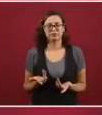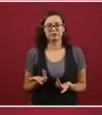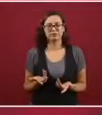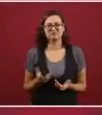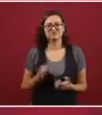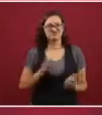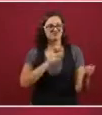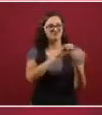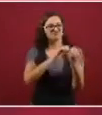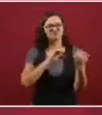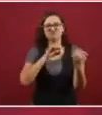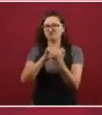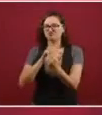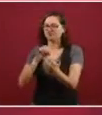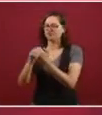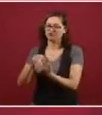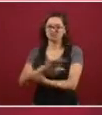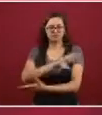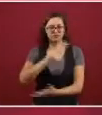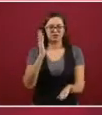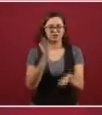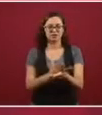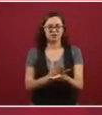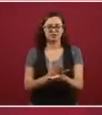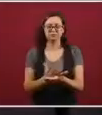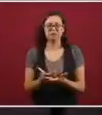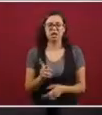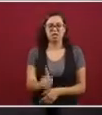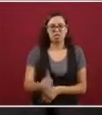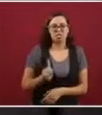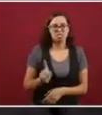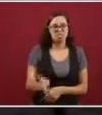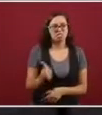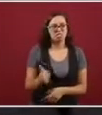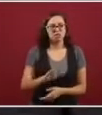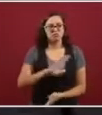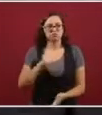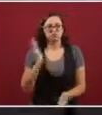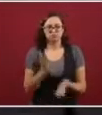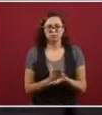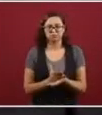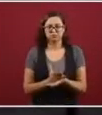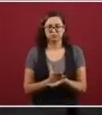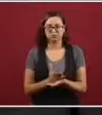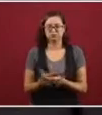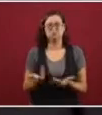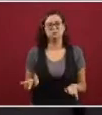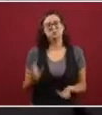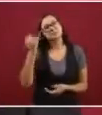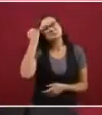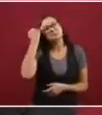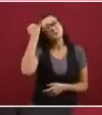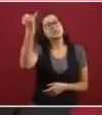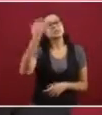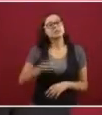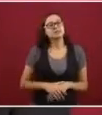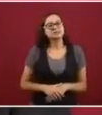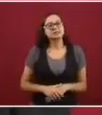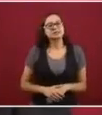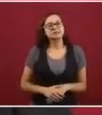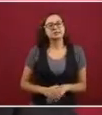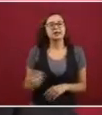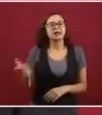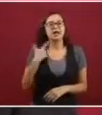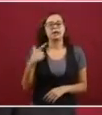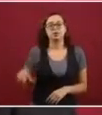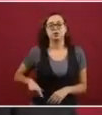el engaño, la simulación. Imagínense lo que hacían antes.